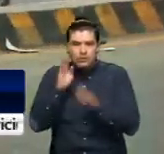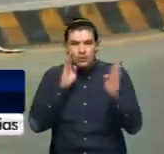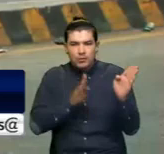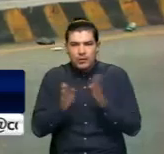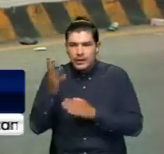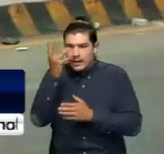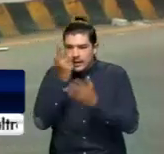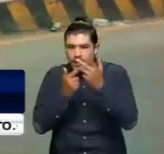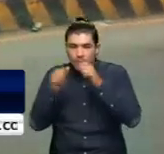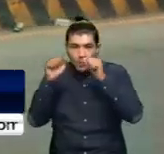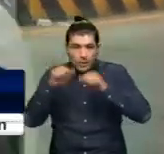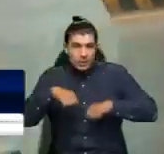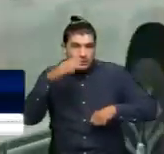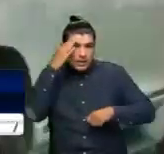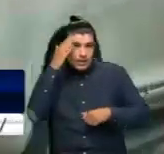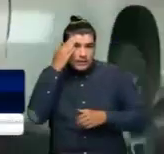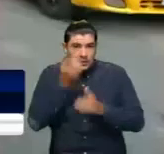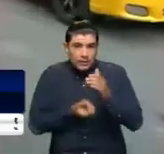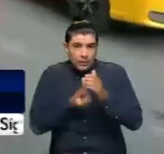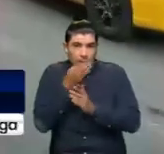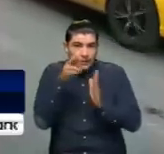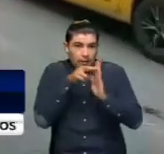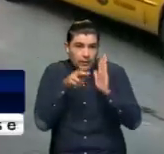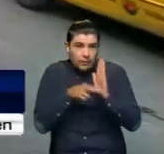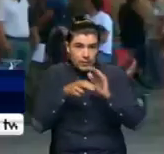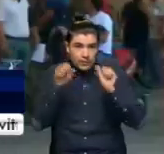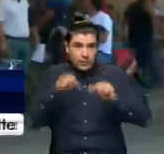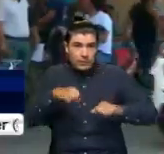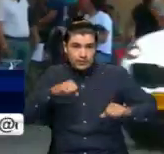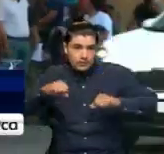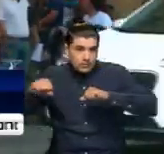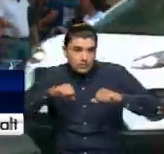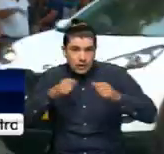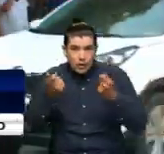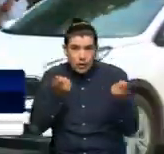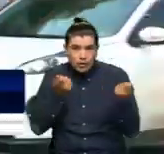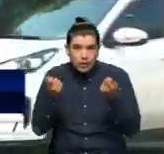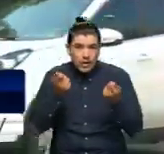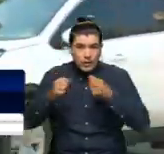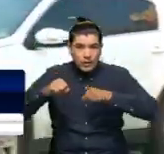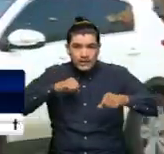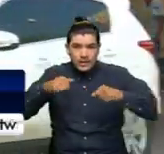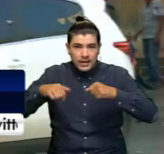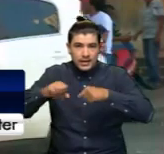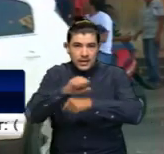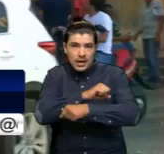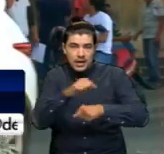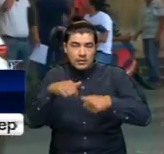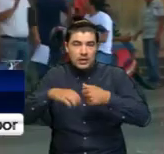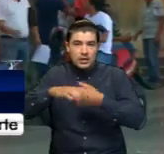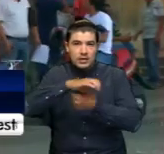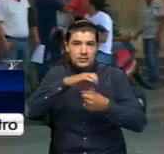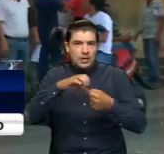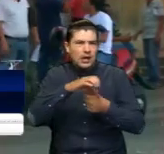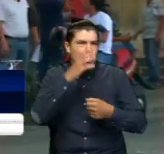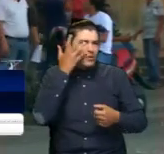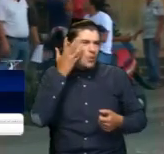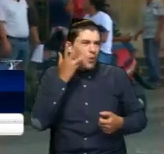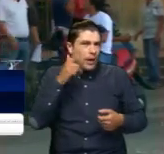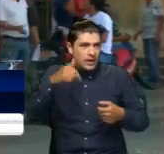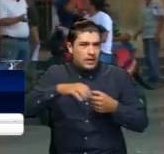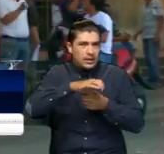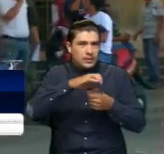movilidad y definir así los nuevos parámetros. Bien, y es que diariamente estarían transitando cerca